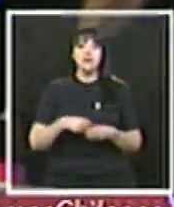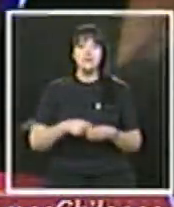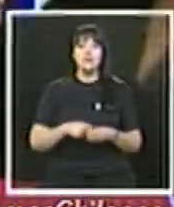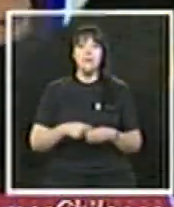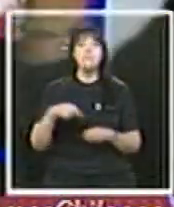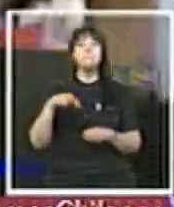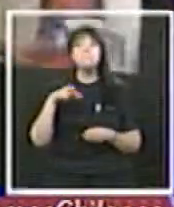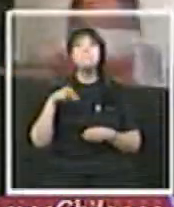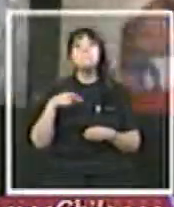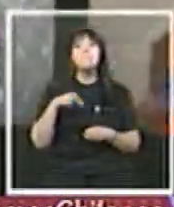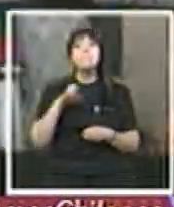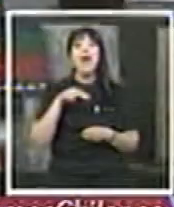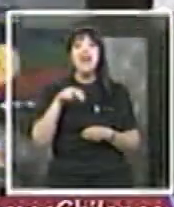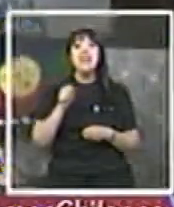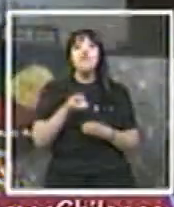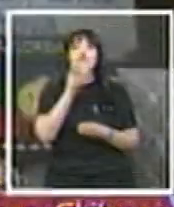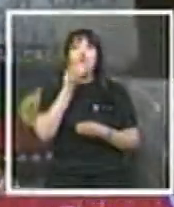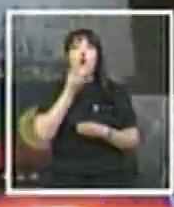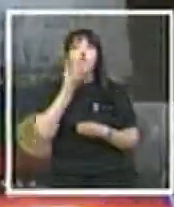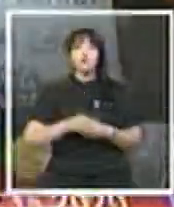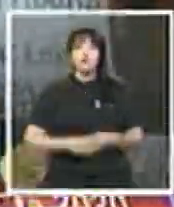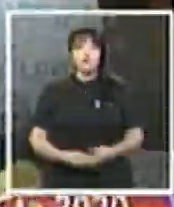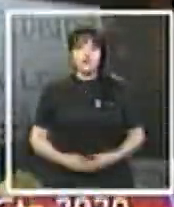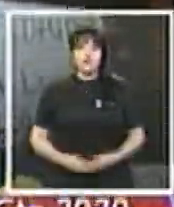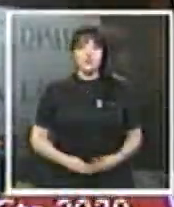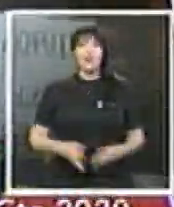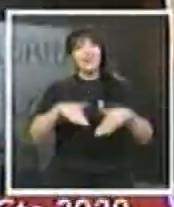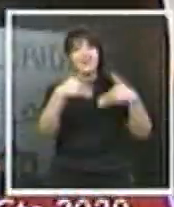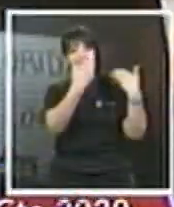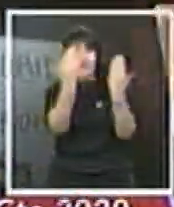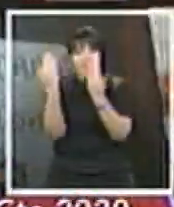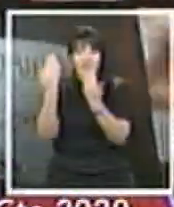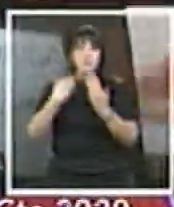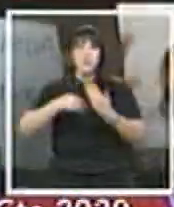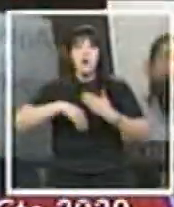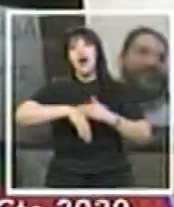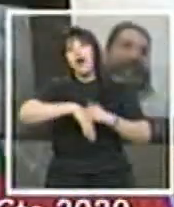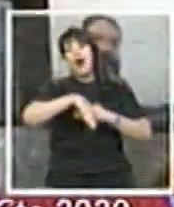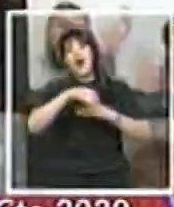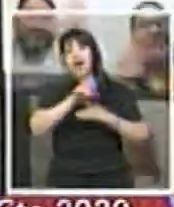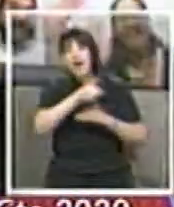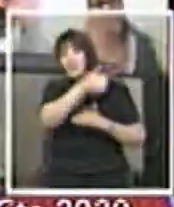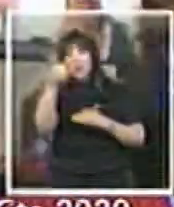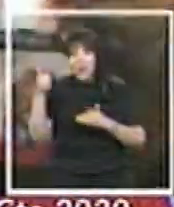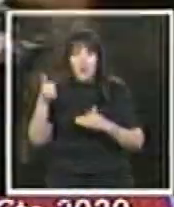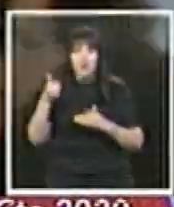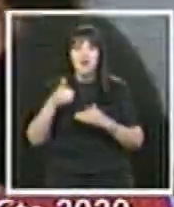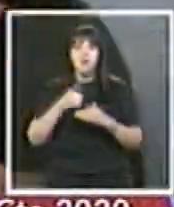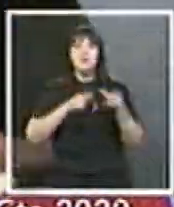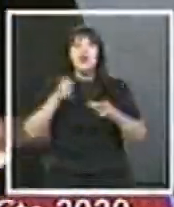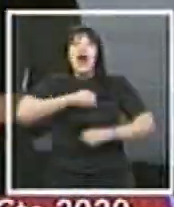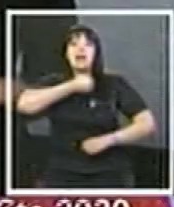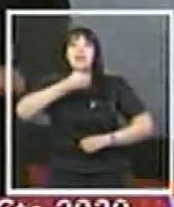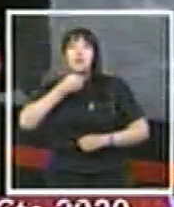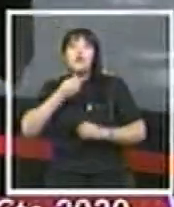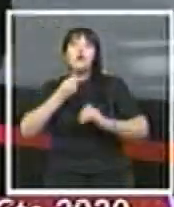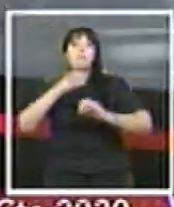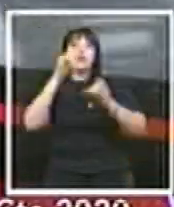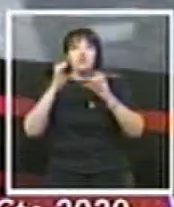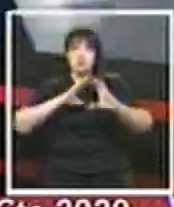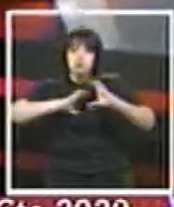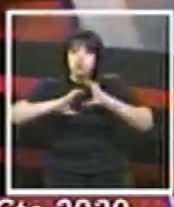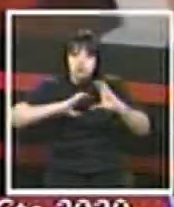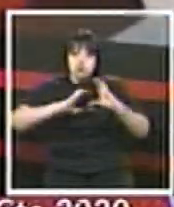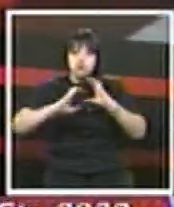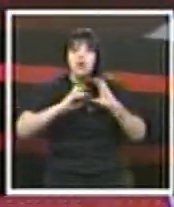centro. Pero saludamos a todos, como también saludamos, Carmen Gloria, a todos los animadores, comunicadores que están en